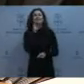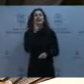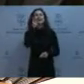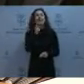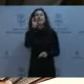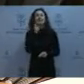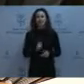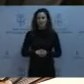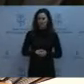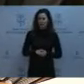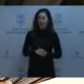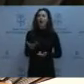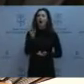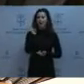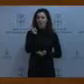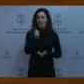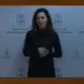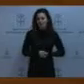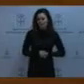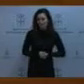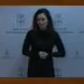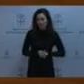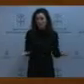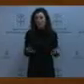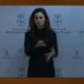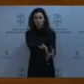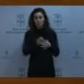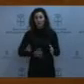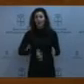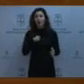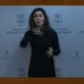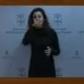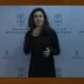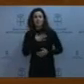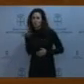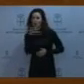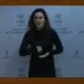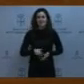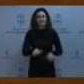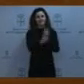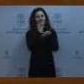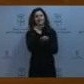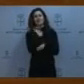Fernández, lleno de manías. No es consustancial a la edad. Mi padre no las tiene.